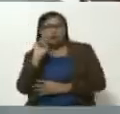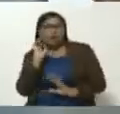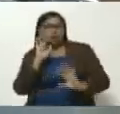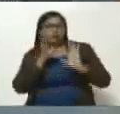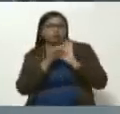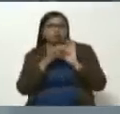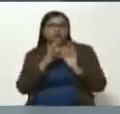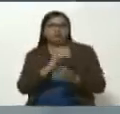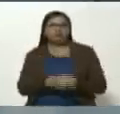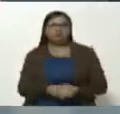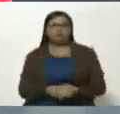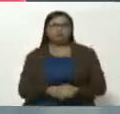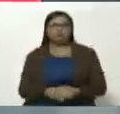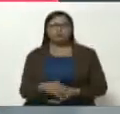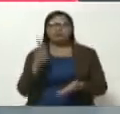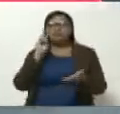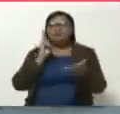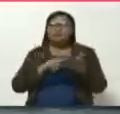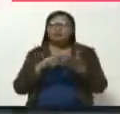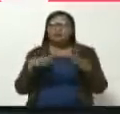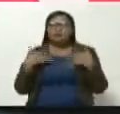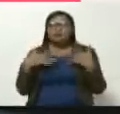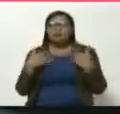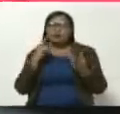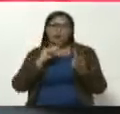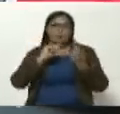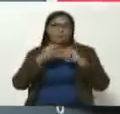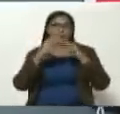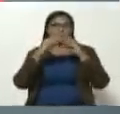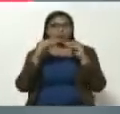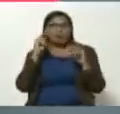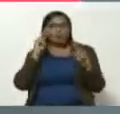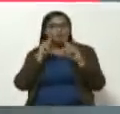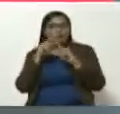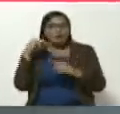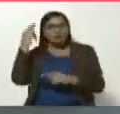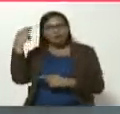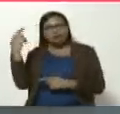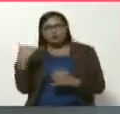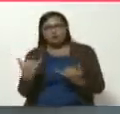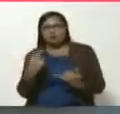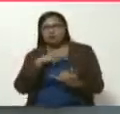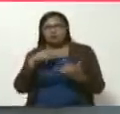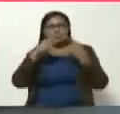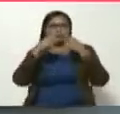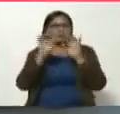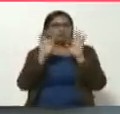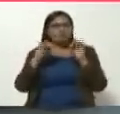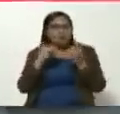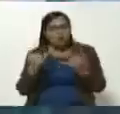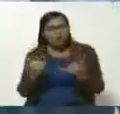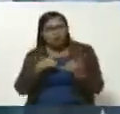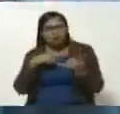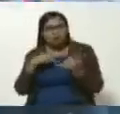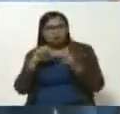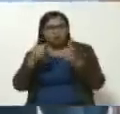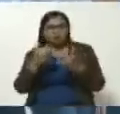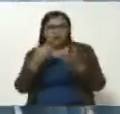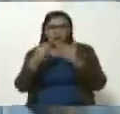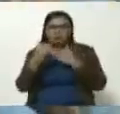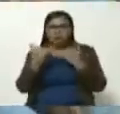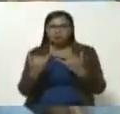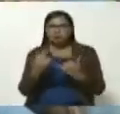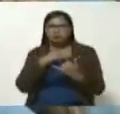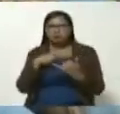que el tema del ánimo, de la percepción es totalmente distinta. Yo creo que nos vamos nosotros